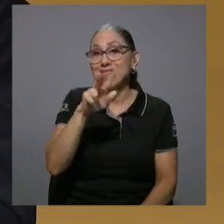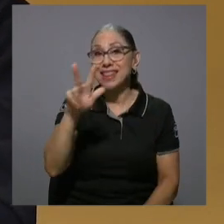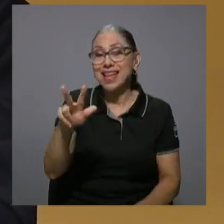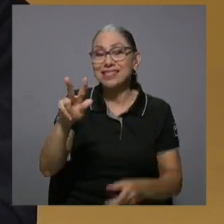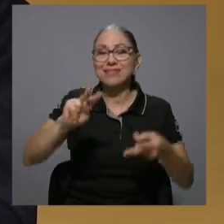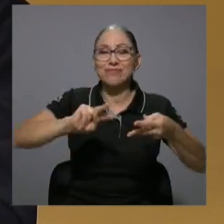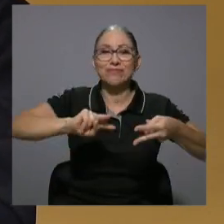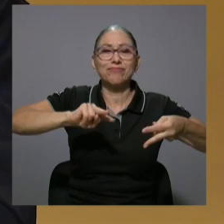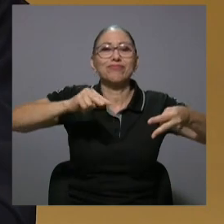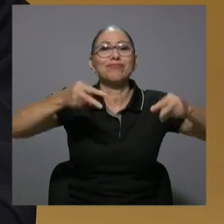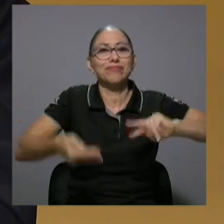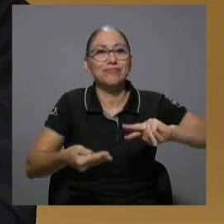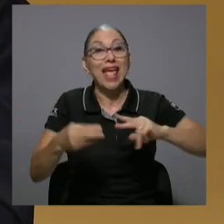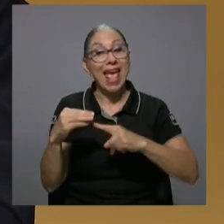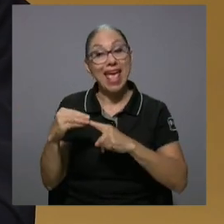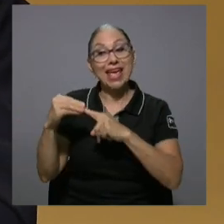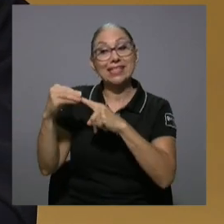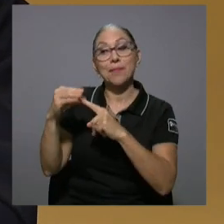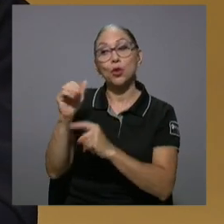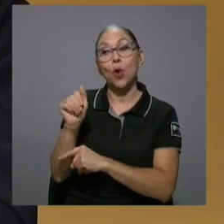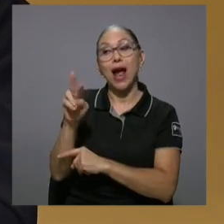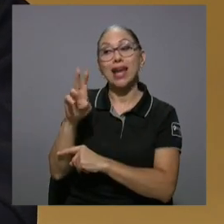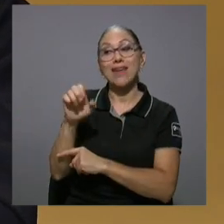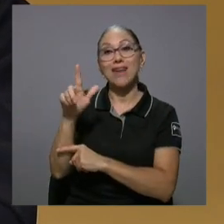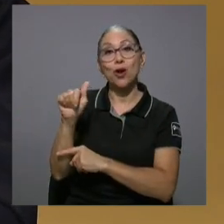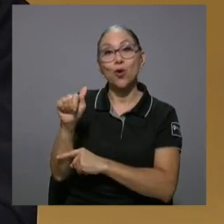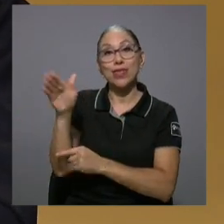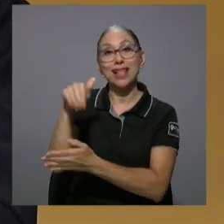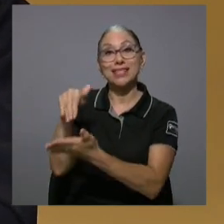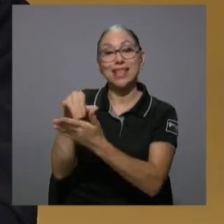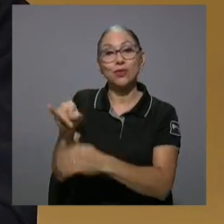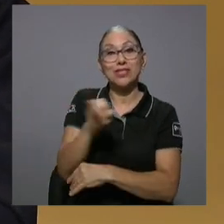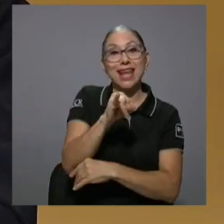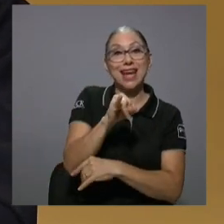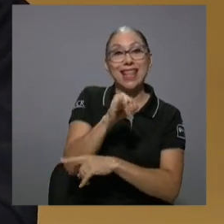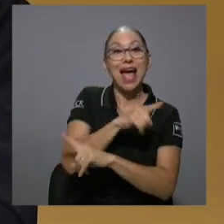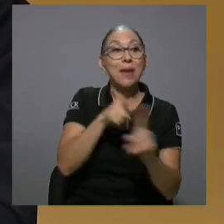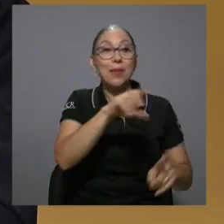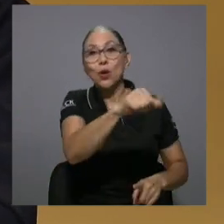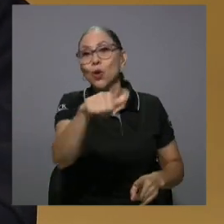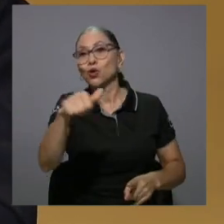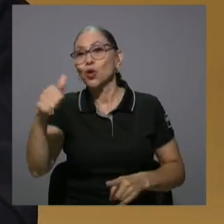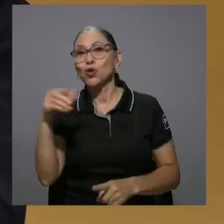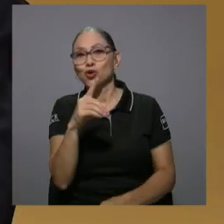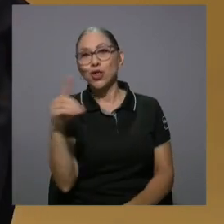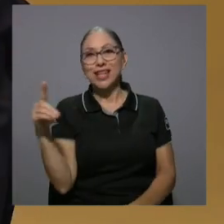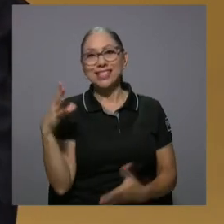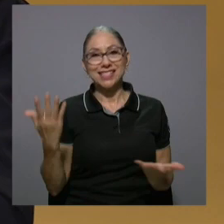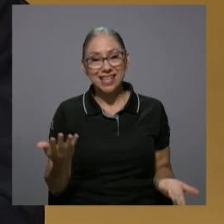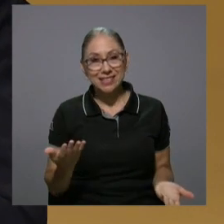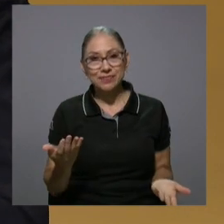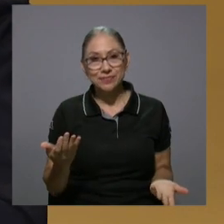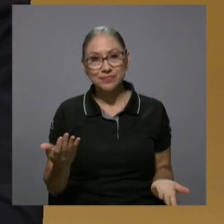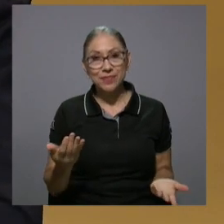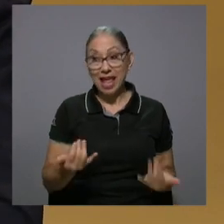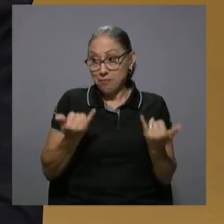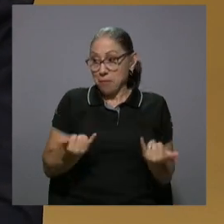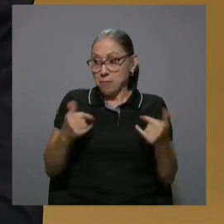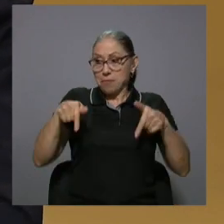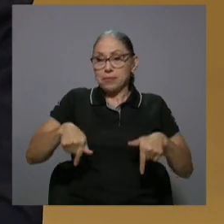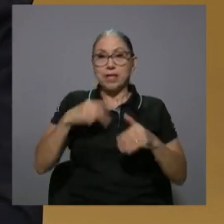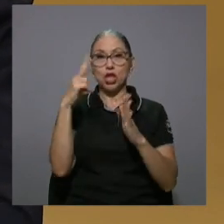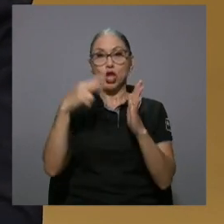contrario. Salvo Arévalo, que es de centro izquierda, los otros son mandatarios derechistas. Y bueno, y este